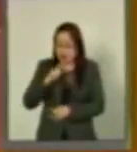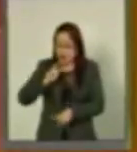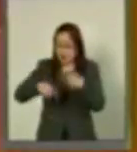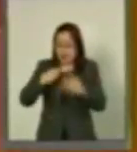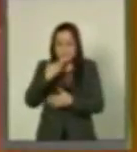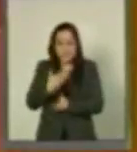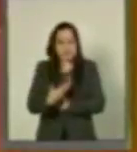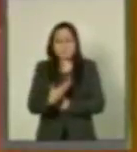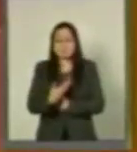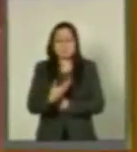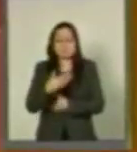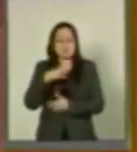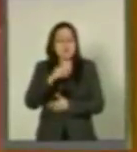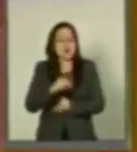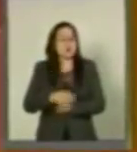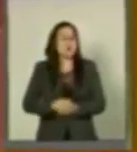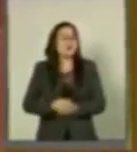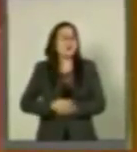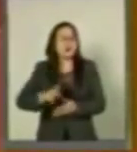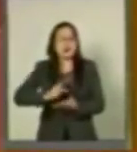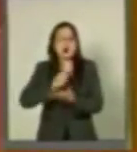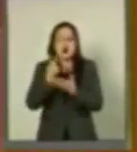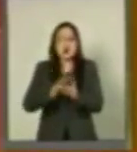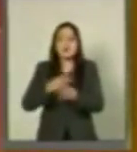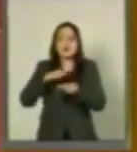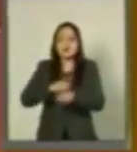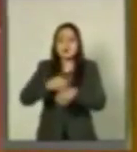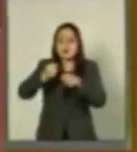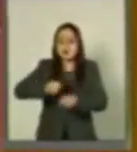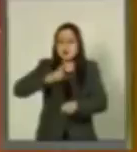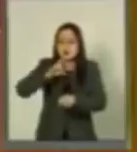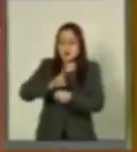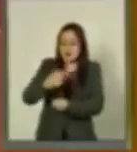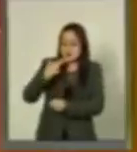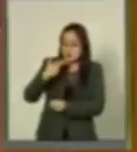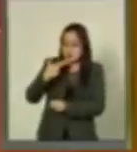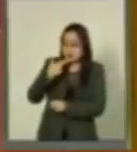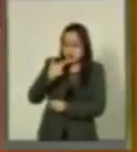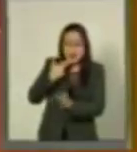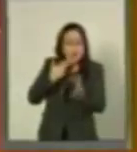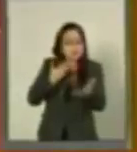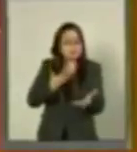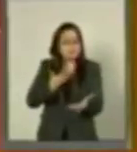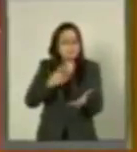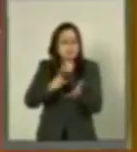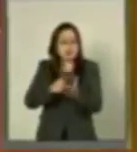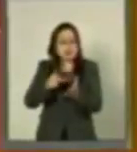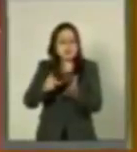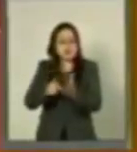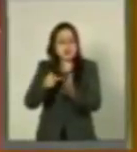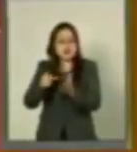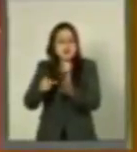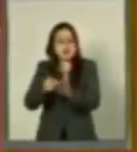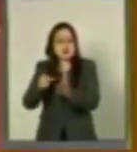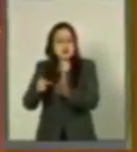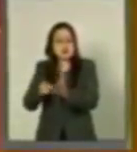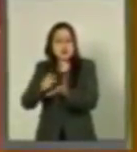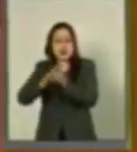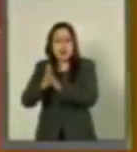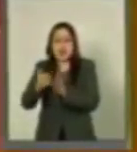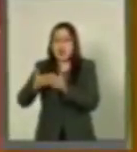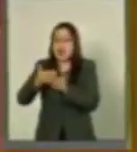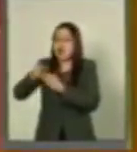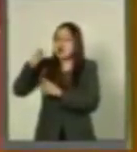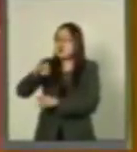Decir que la estrategia de seguridad no funciona, a fuerza de tanto repetirlo, ya es un lugar